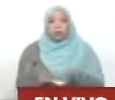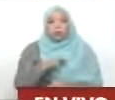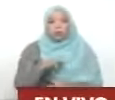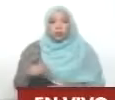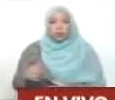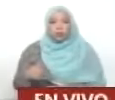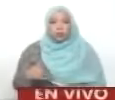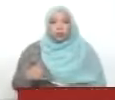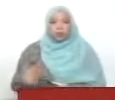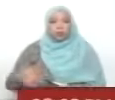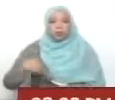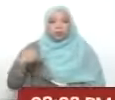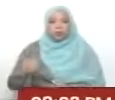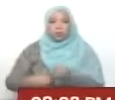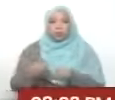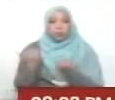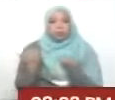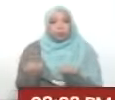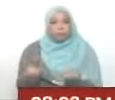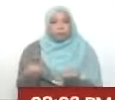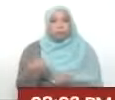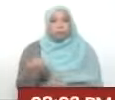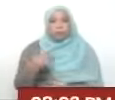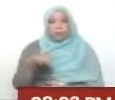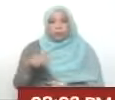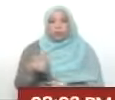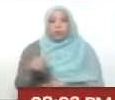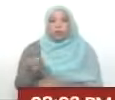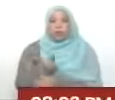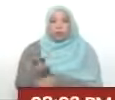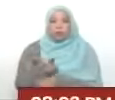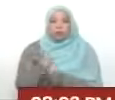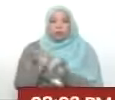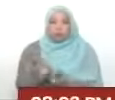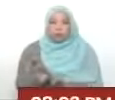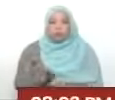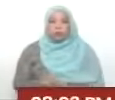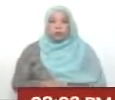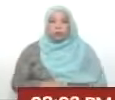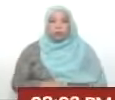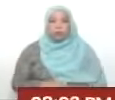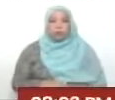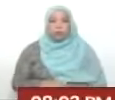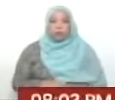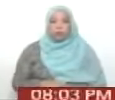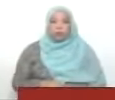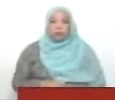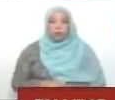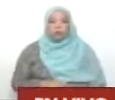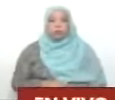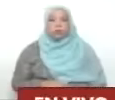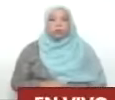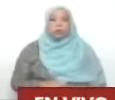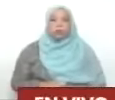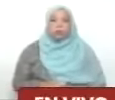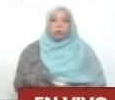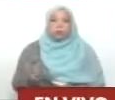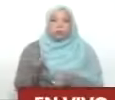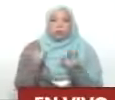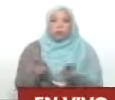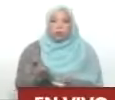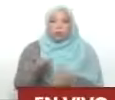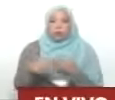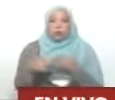Y debemos impulsar prioridades. Prioridad una, Ángel, lo que tú estás hablando. Que se cumpla